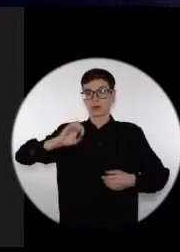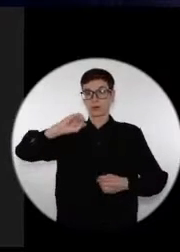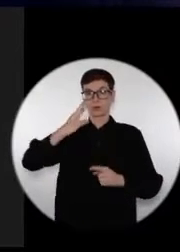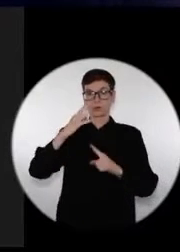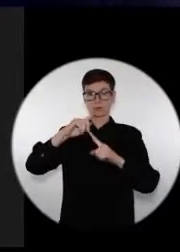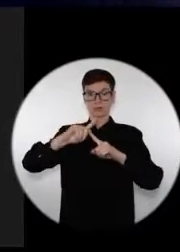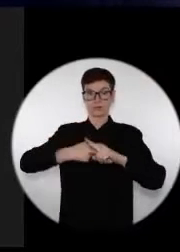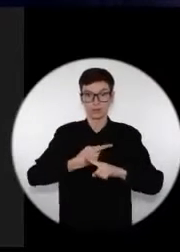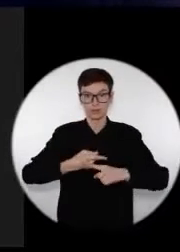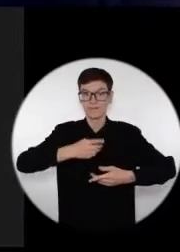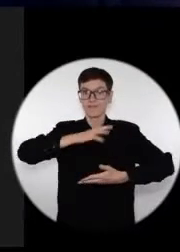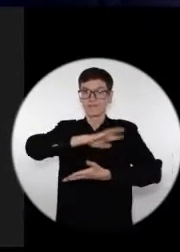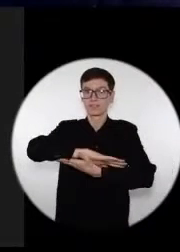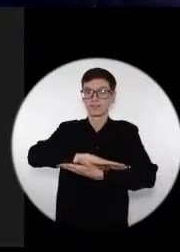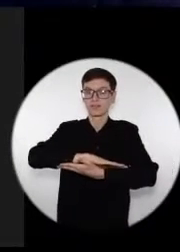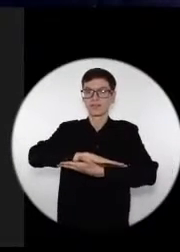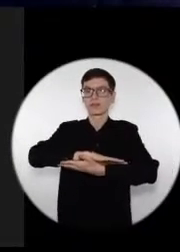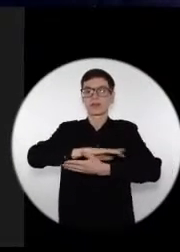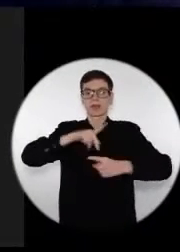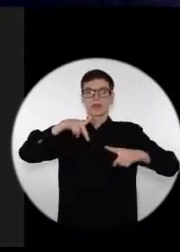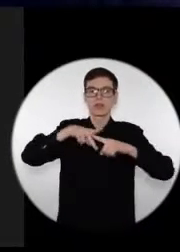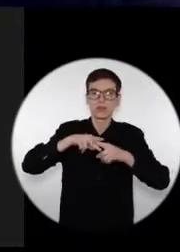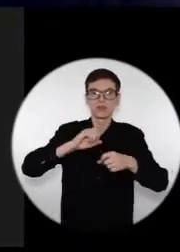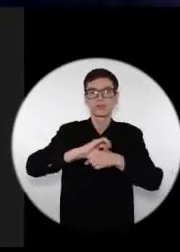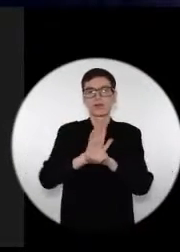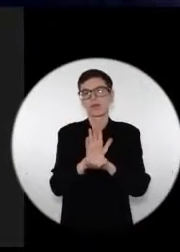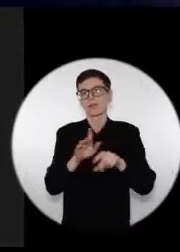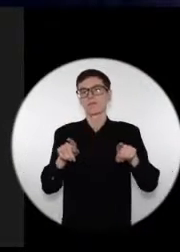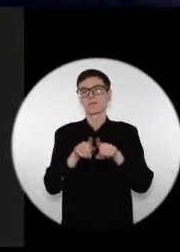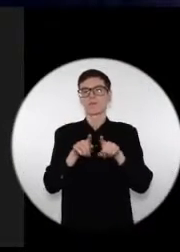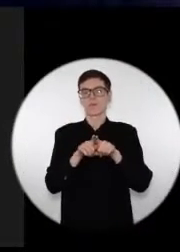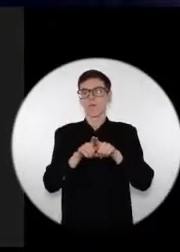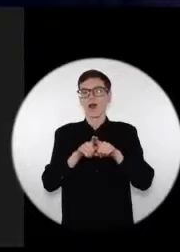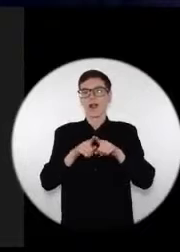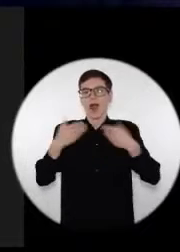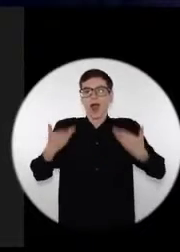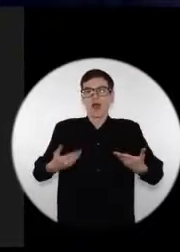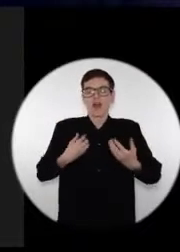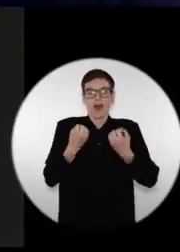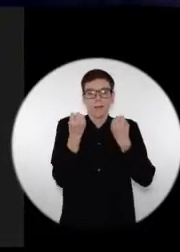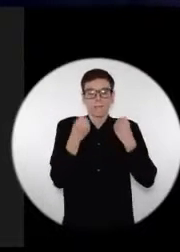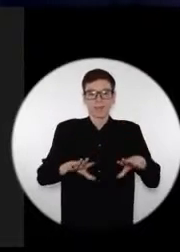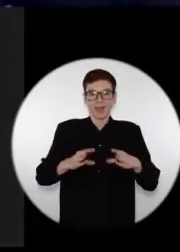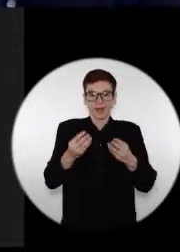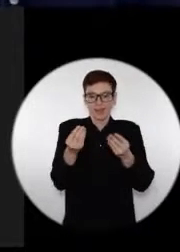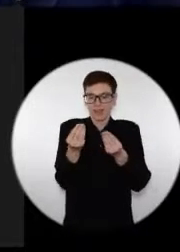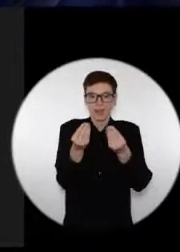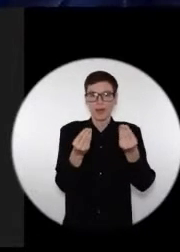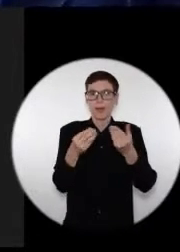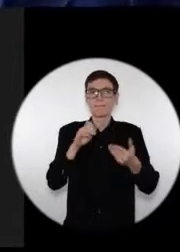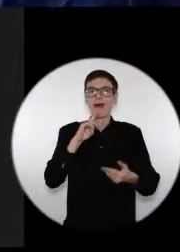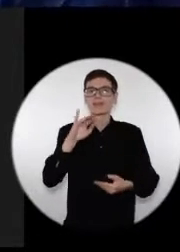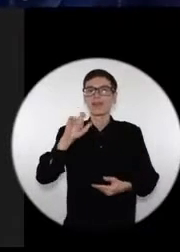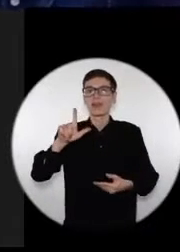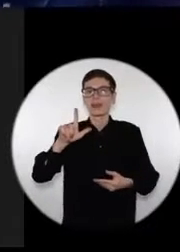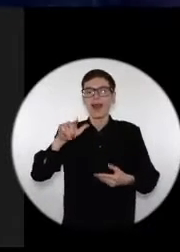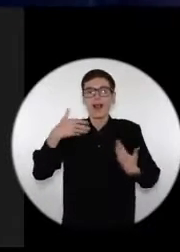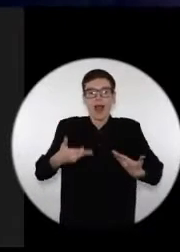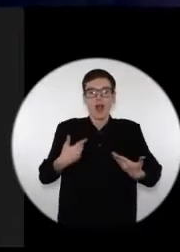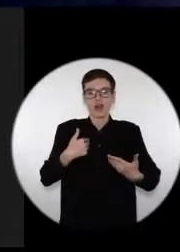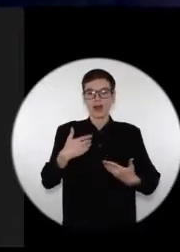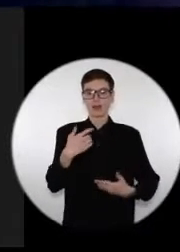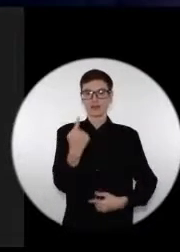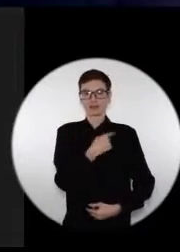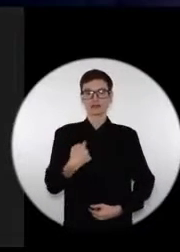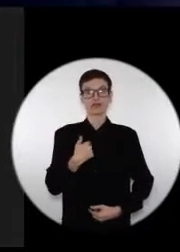cuarta edición nos pidió la vendimia entre medio y como todo se vuelve inmaterial partiendo por nosotros mismos que ya